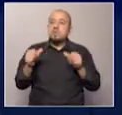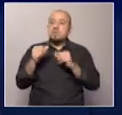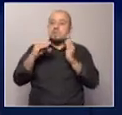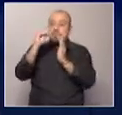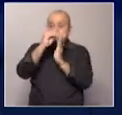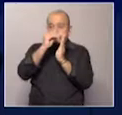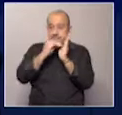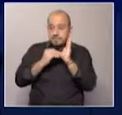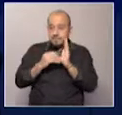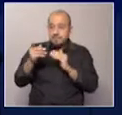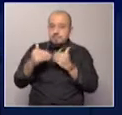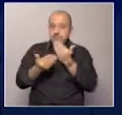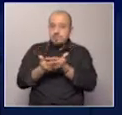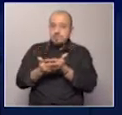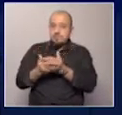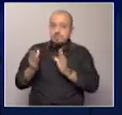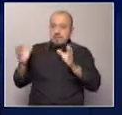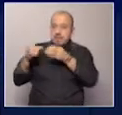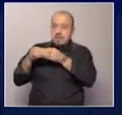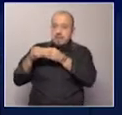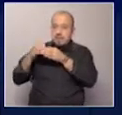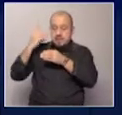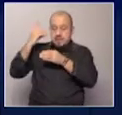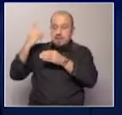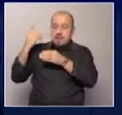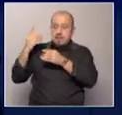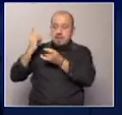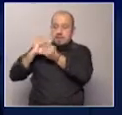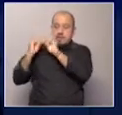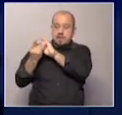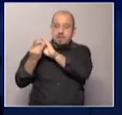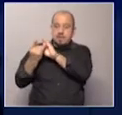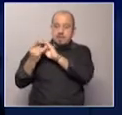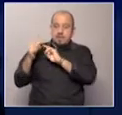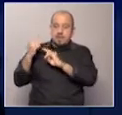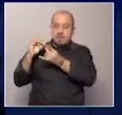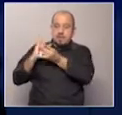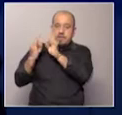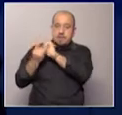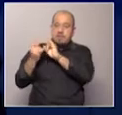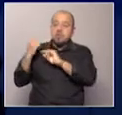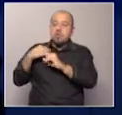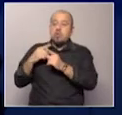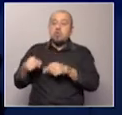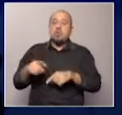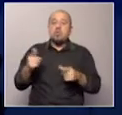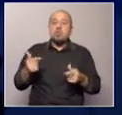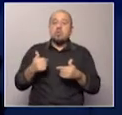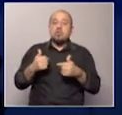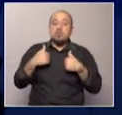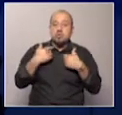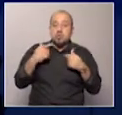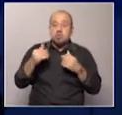temas para plantear la comisión bicameral de seguimiento que es nuestra contraparte en el parlamento de una manera quienes nosotros remitimos